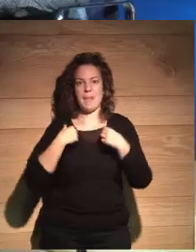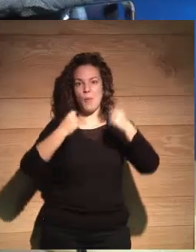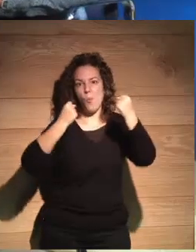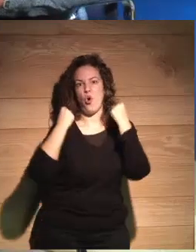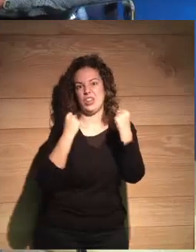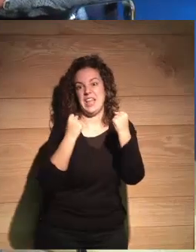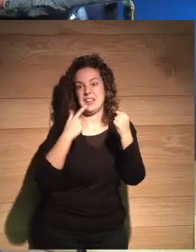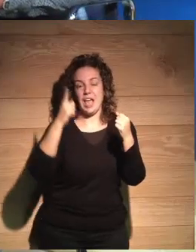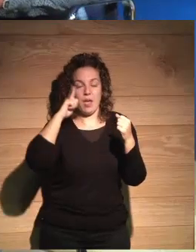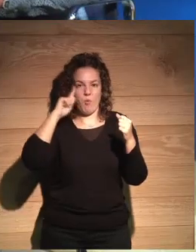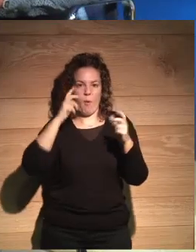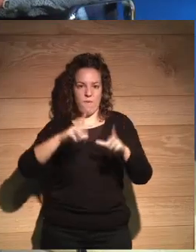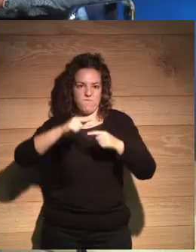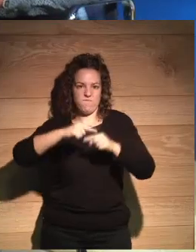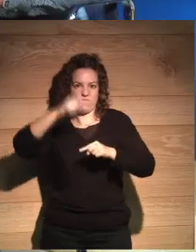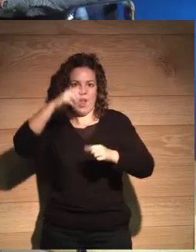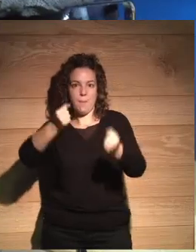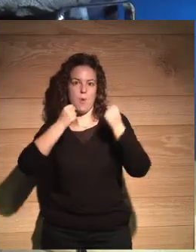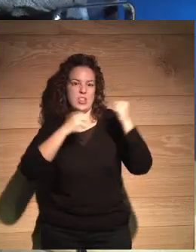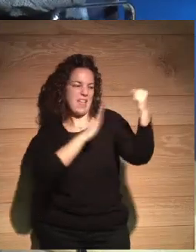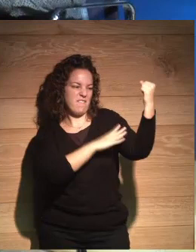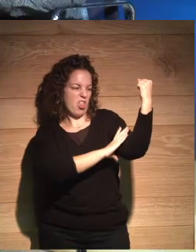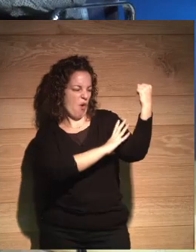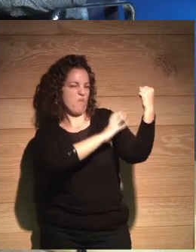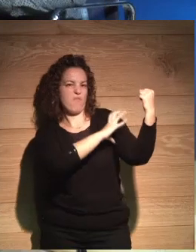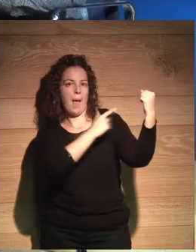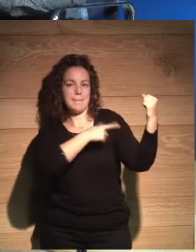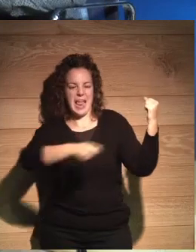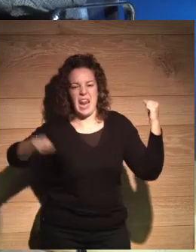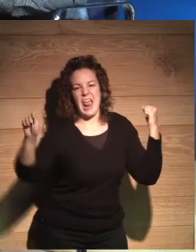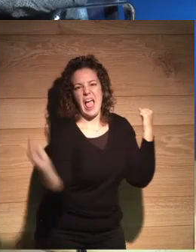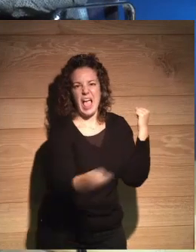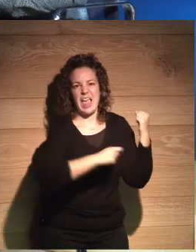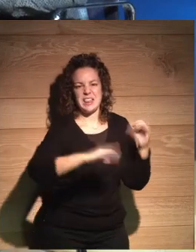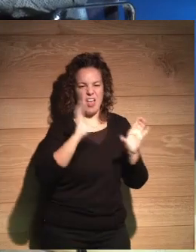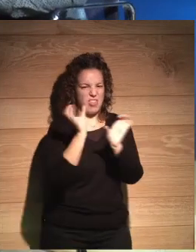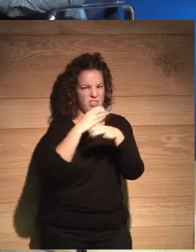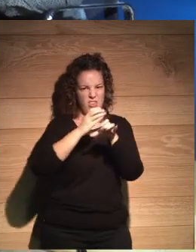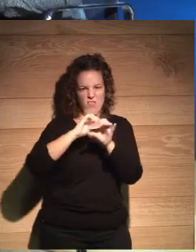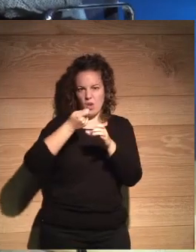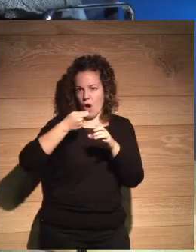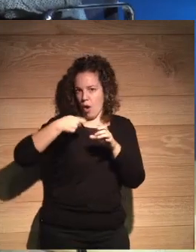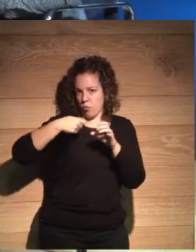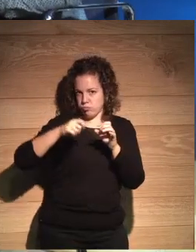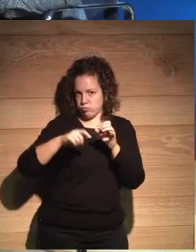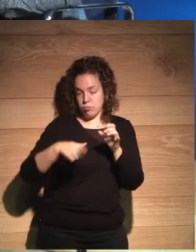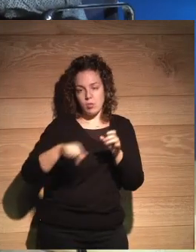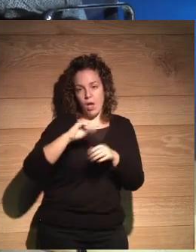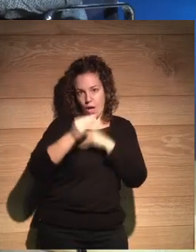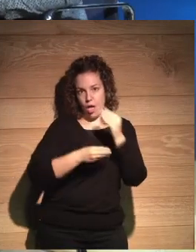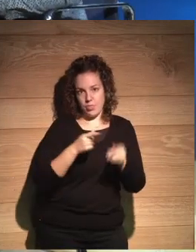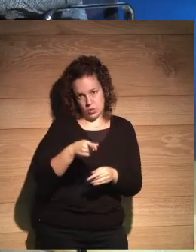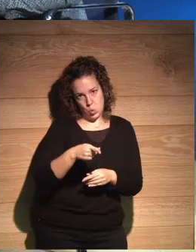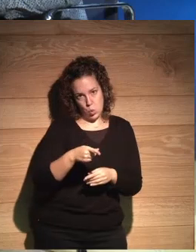si para subrayarlo, porque mi potente brazo y sobre todo mi raqueta megacientífica lo hicieron posible. Te has venido arriba, ¿no? Ahí